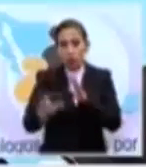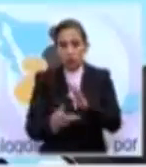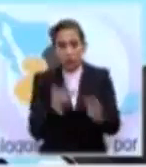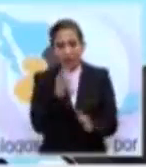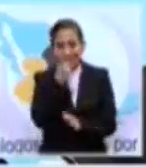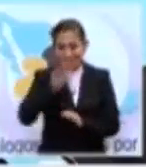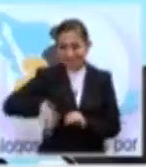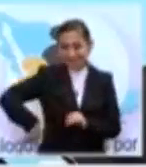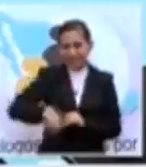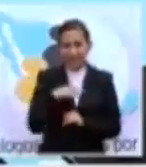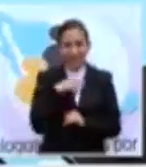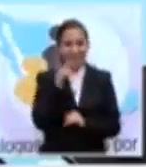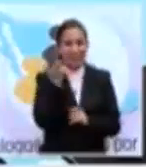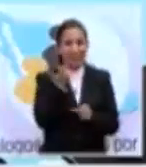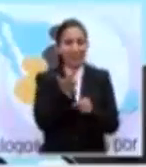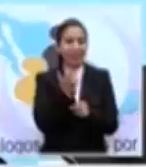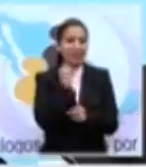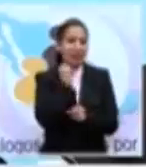senador Preciado: